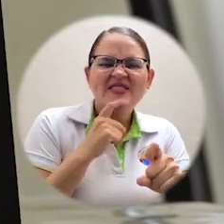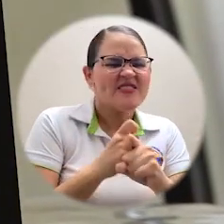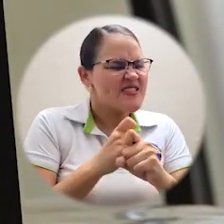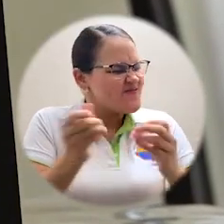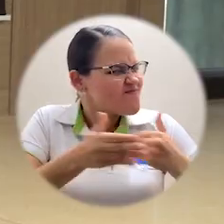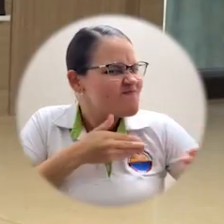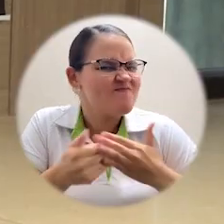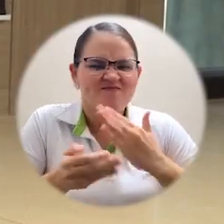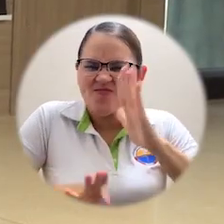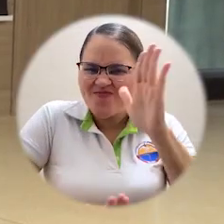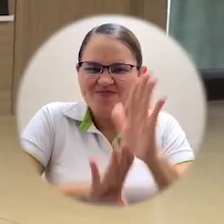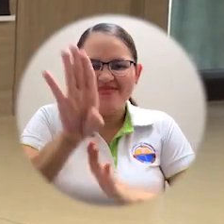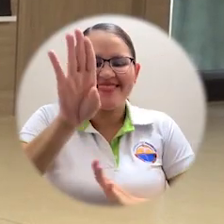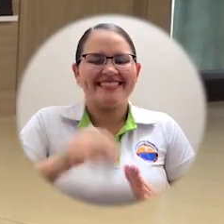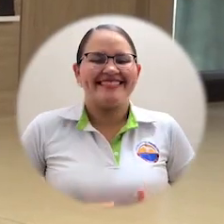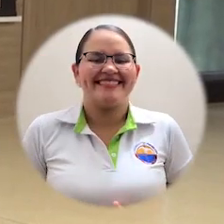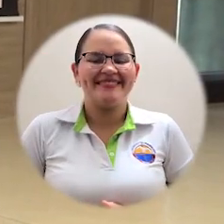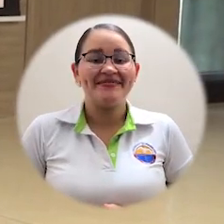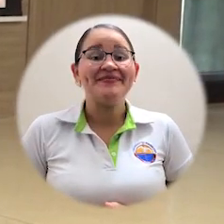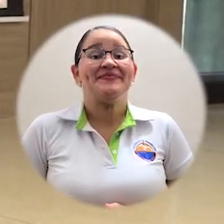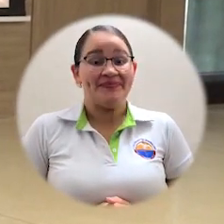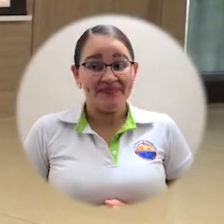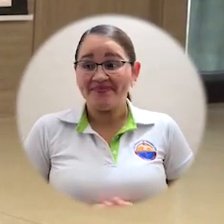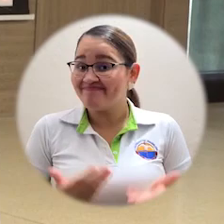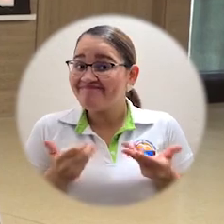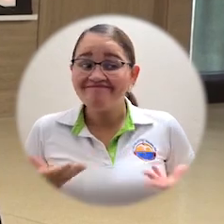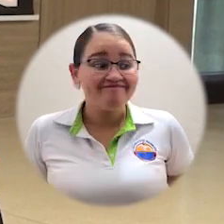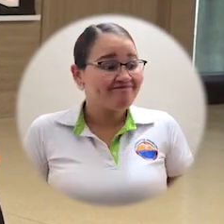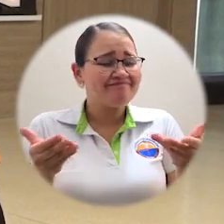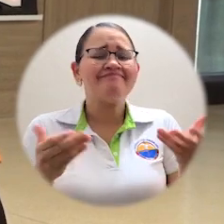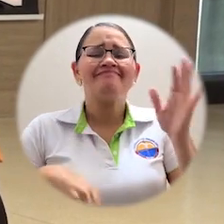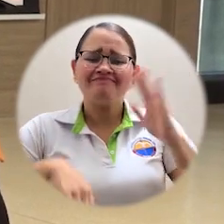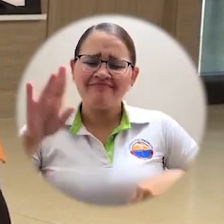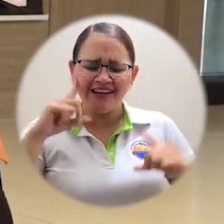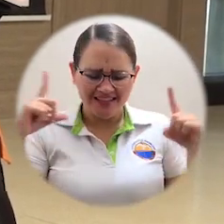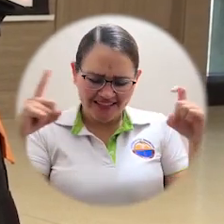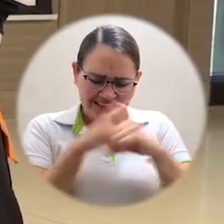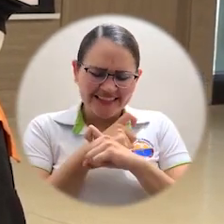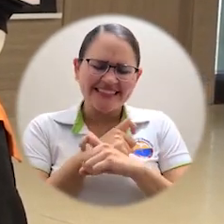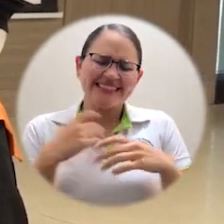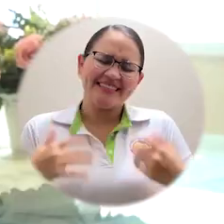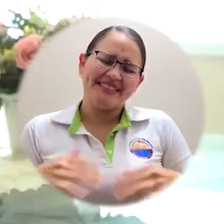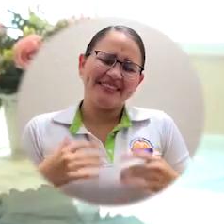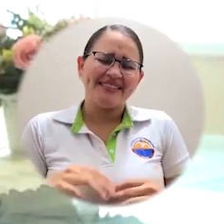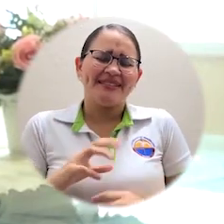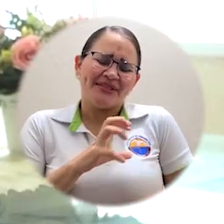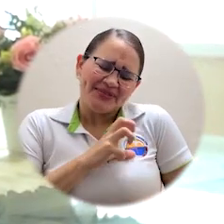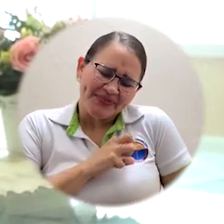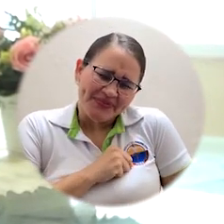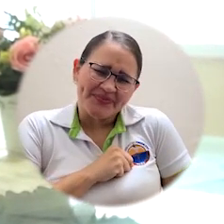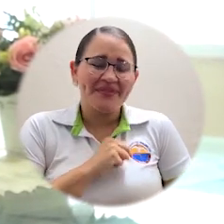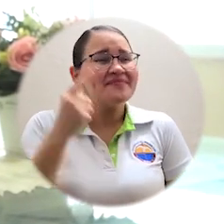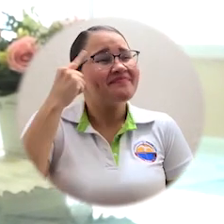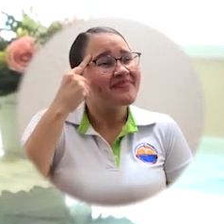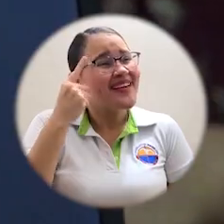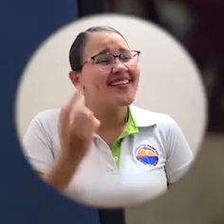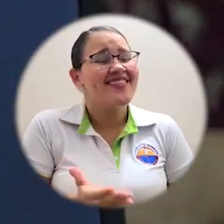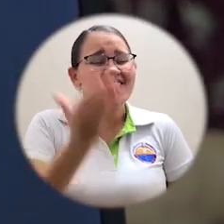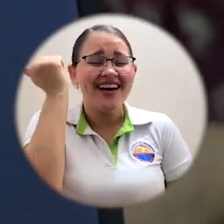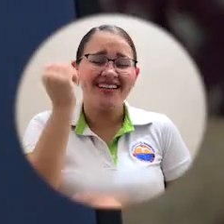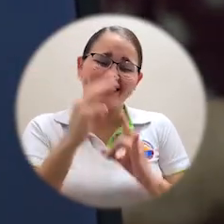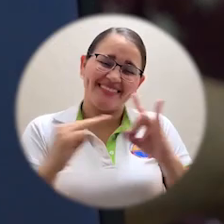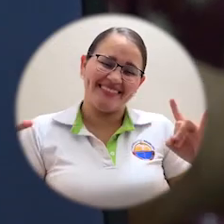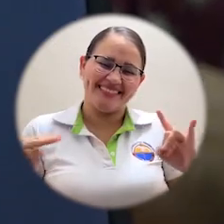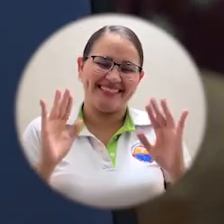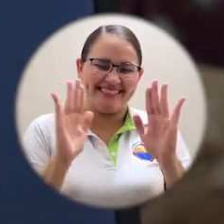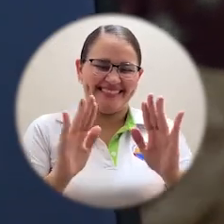y las supere. Sin embargo, cuando estamos aquí, reflexionamos y nos sentimos melancólicos por recordar todos esos bellos momentos